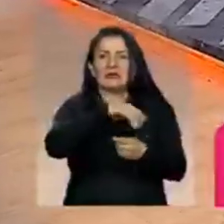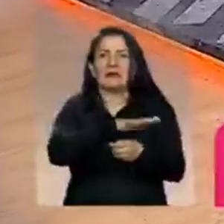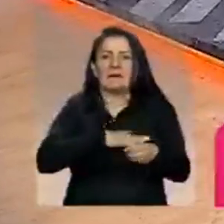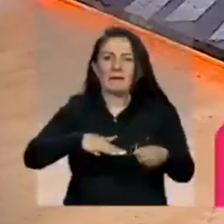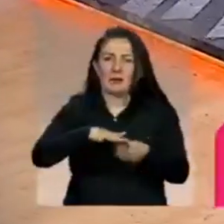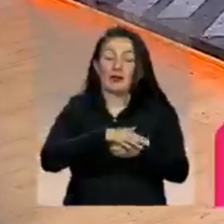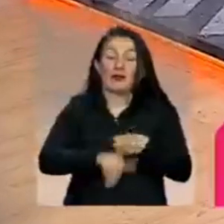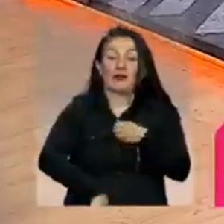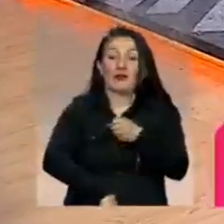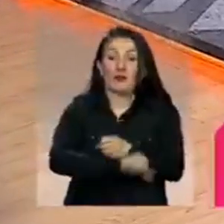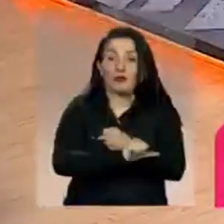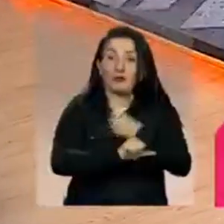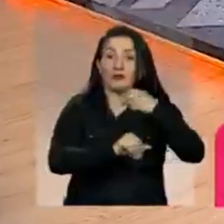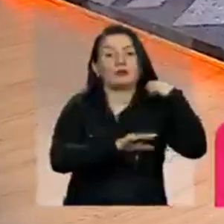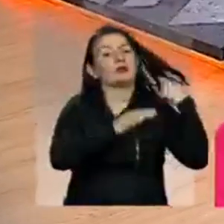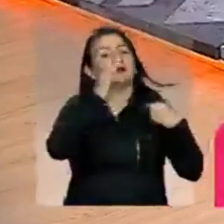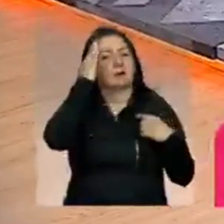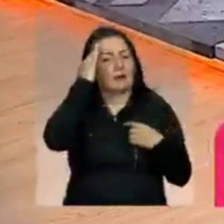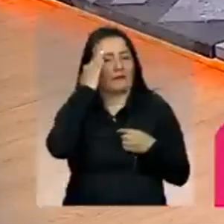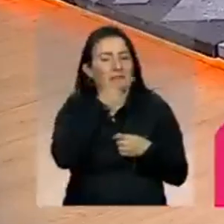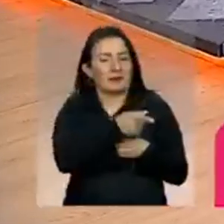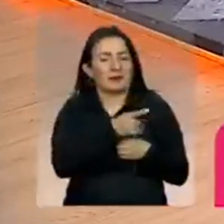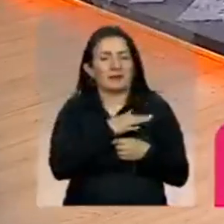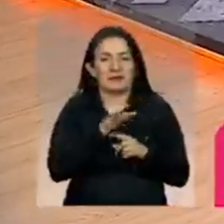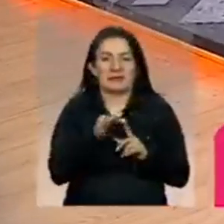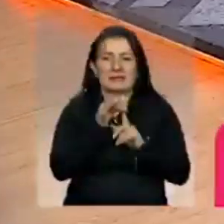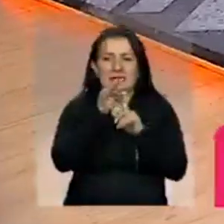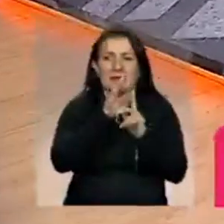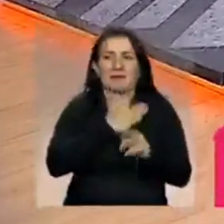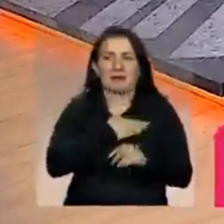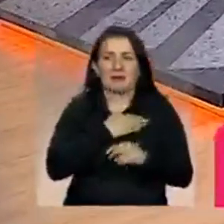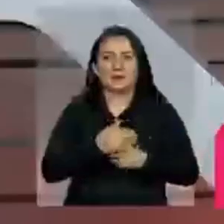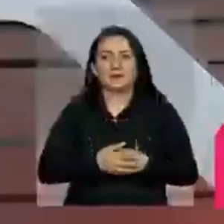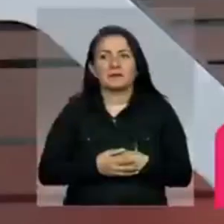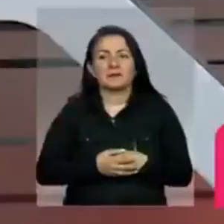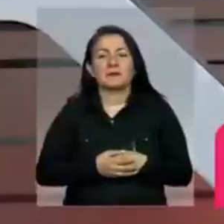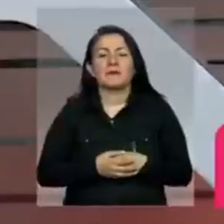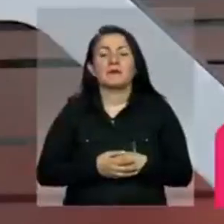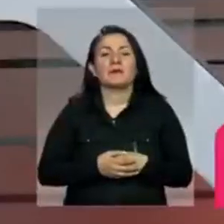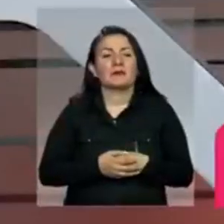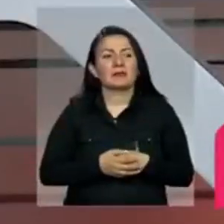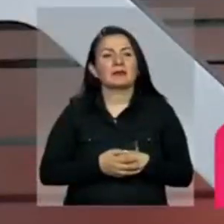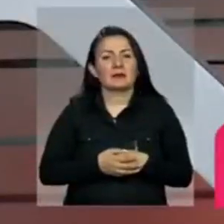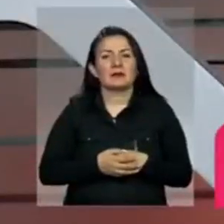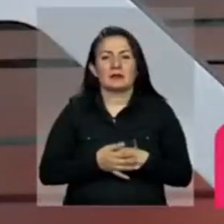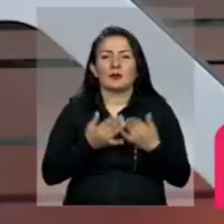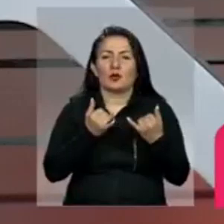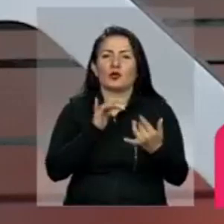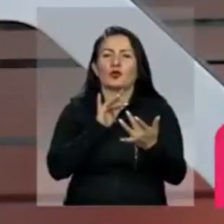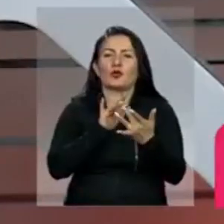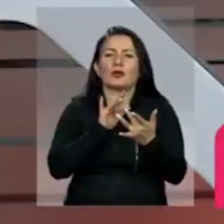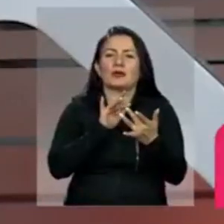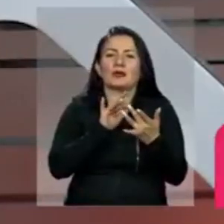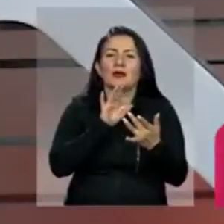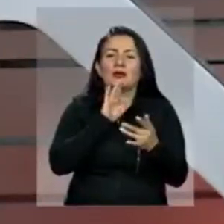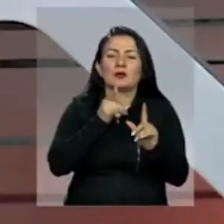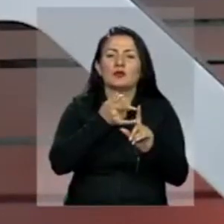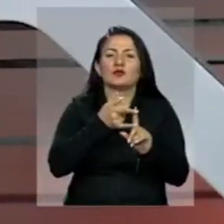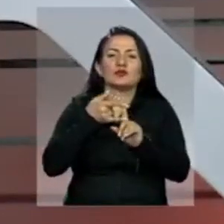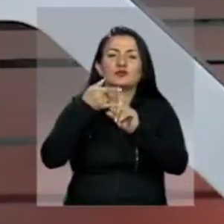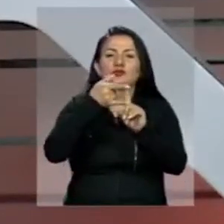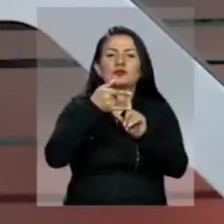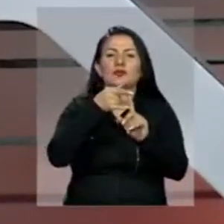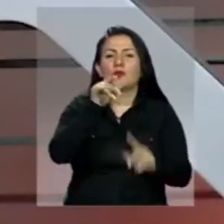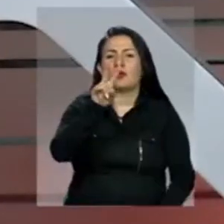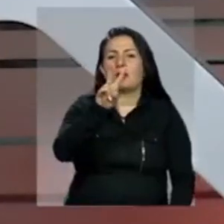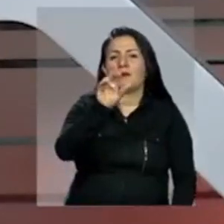de fútbol, en el caso que es, digamos, mi especialidad. Mire, María Fernanda, precisamente vamos a conectarnos vía Zoom con Vanessa